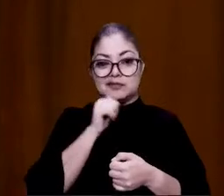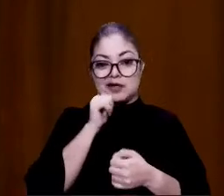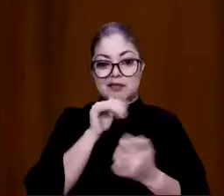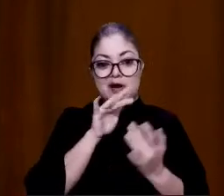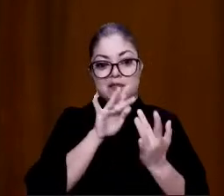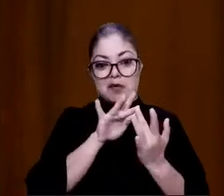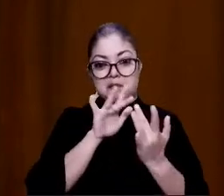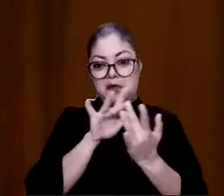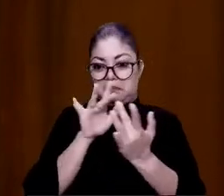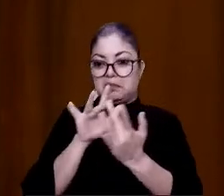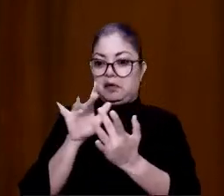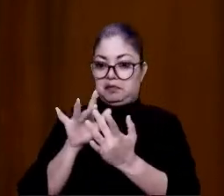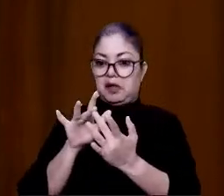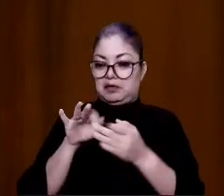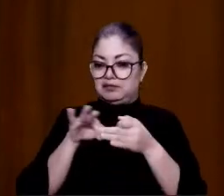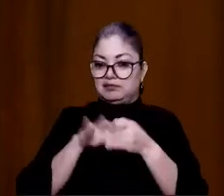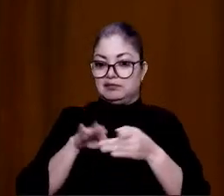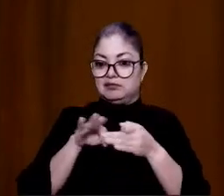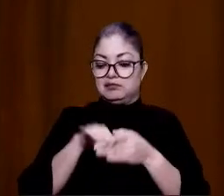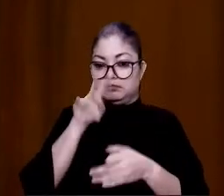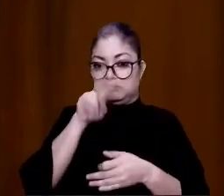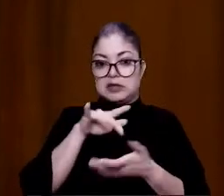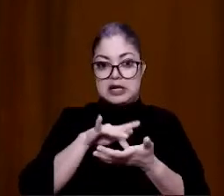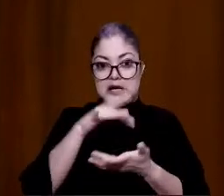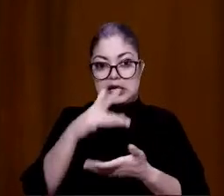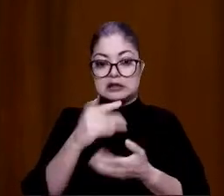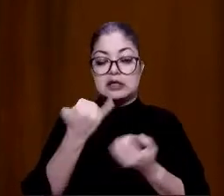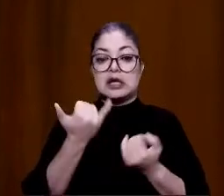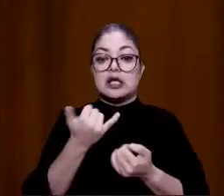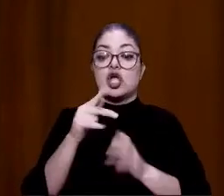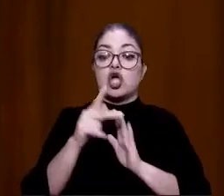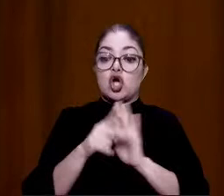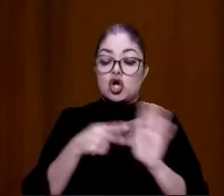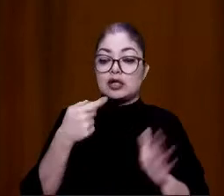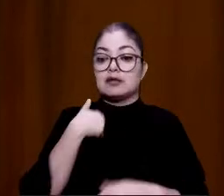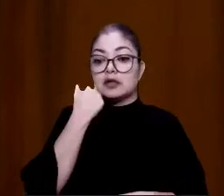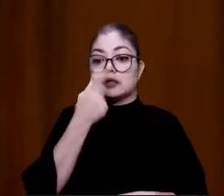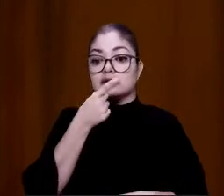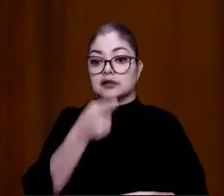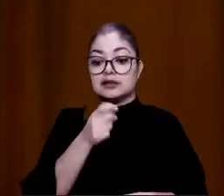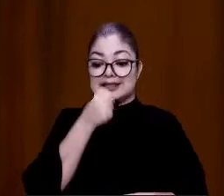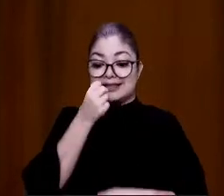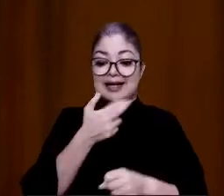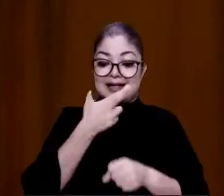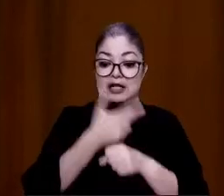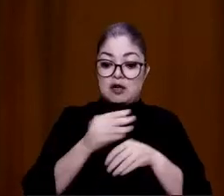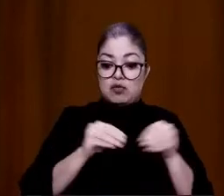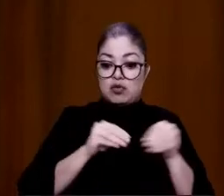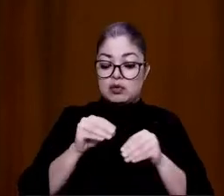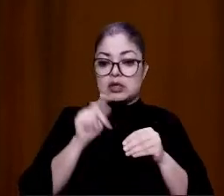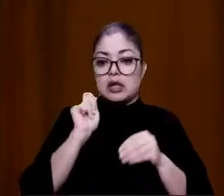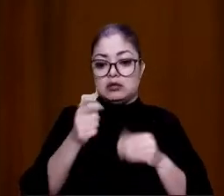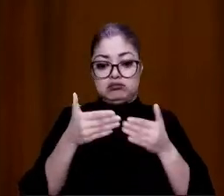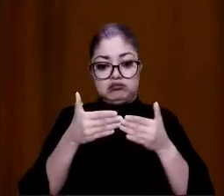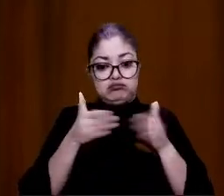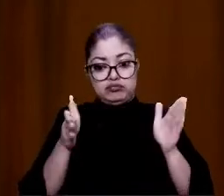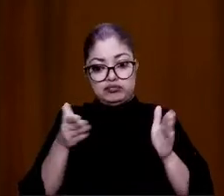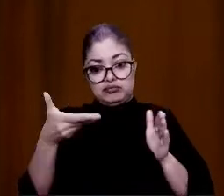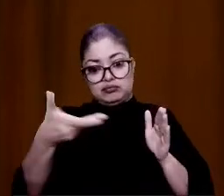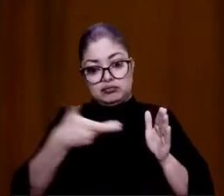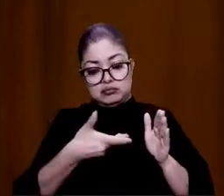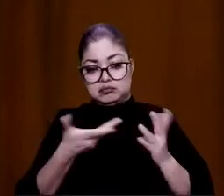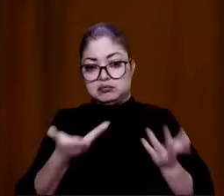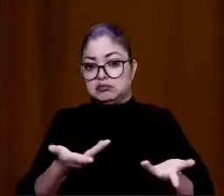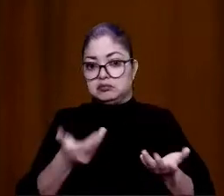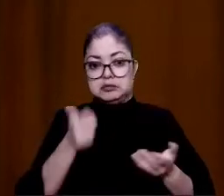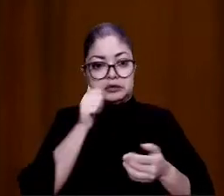de ustedes, lo cual les agradezco y reiterarles que la Secretaría de Movilidad es una casa de puertas abiertas para